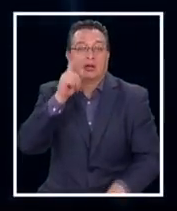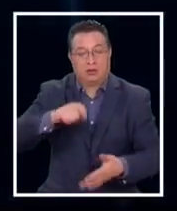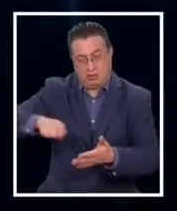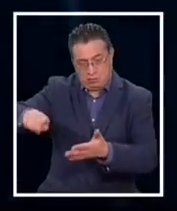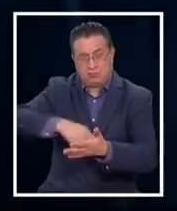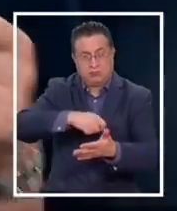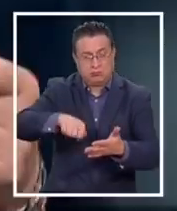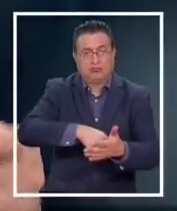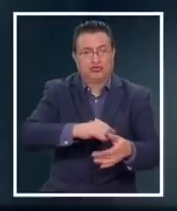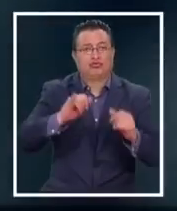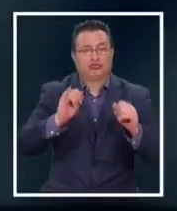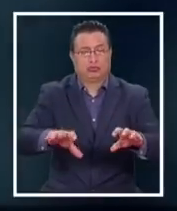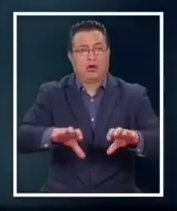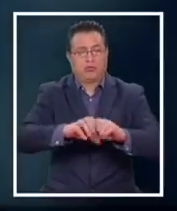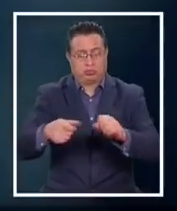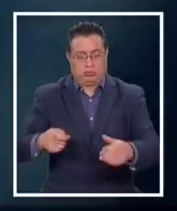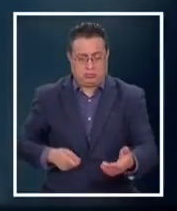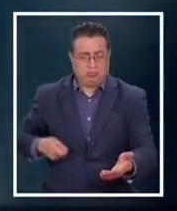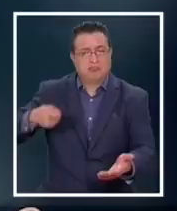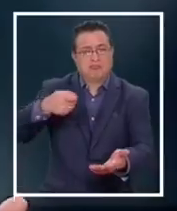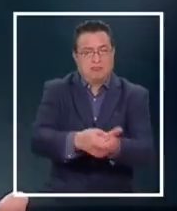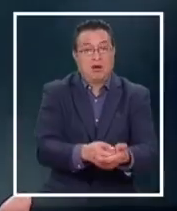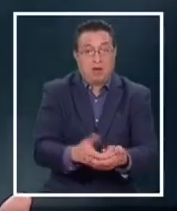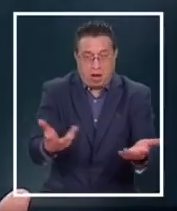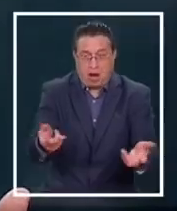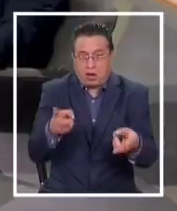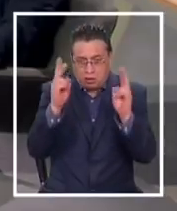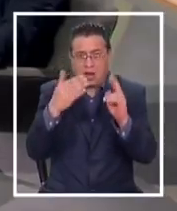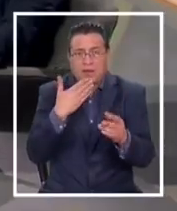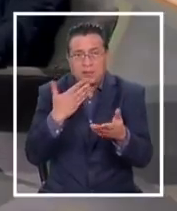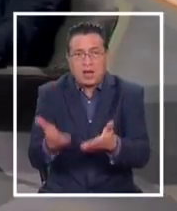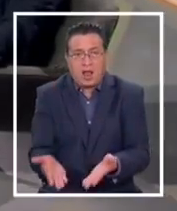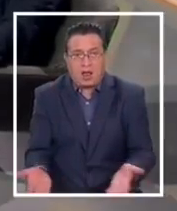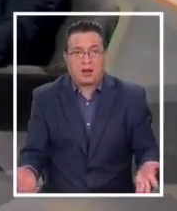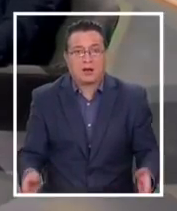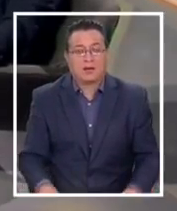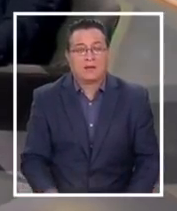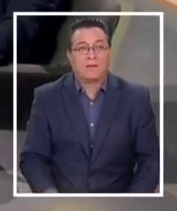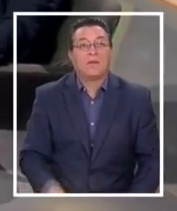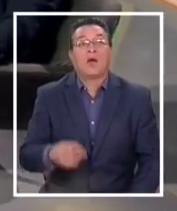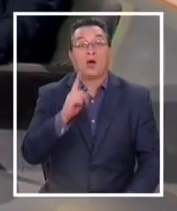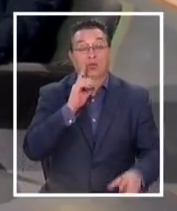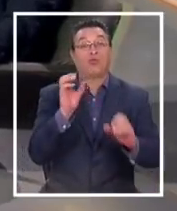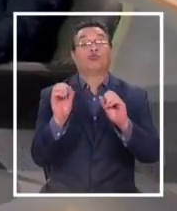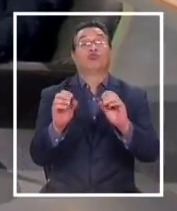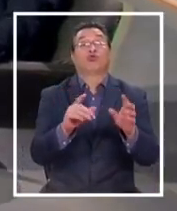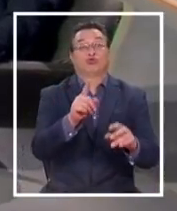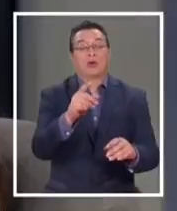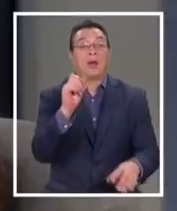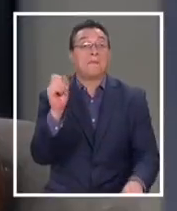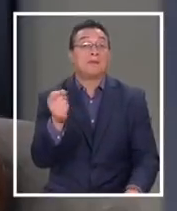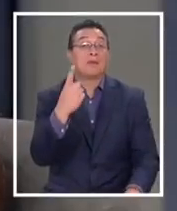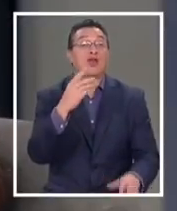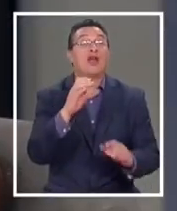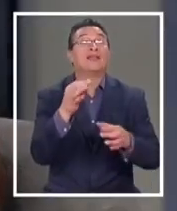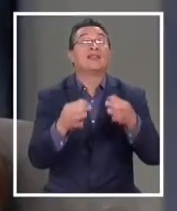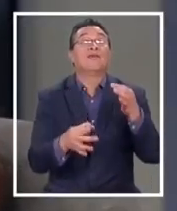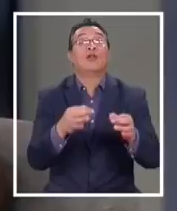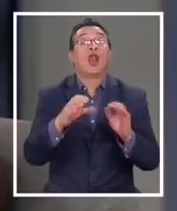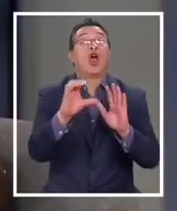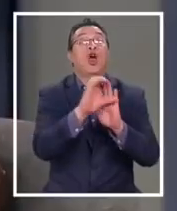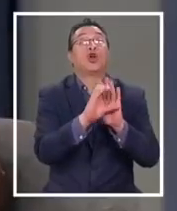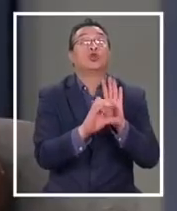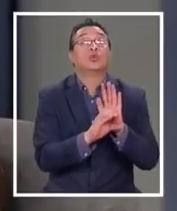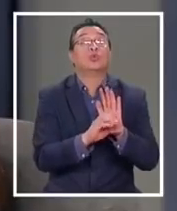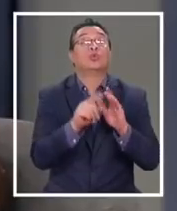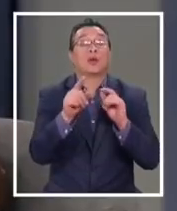firmaron incluso para aportar más a sus países, también hacerlo acá. Natalia. A ver, varias cosas. Lo primero, el Tribunal Constitucional no le ha dado luz verde